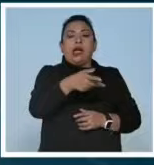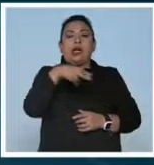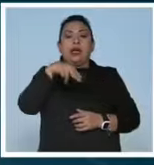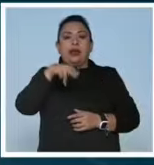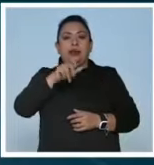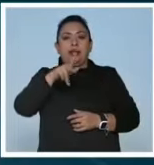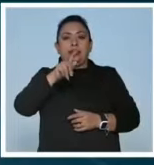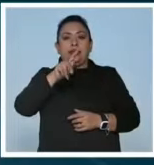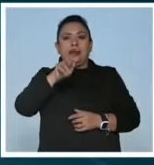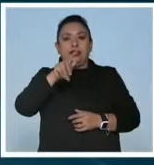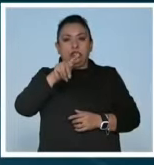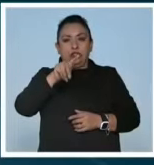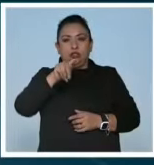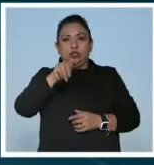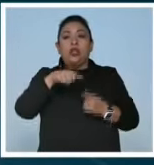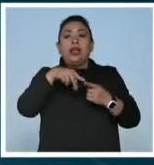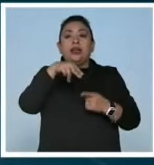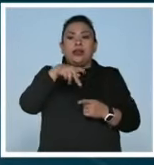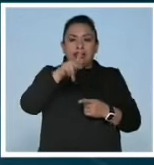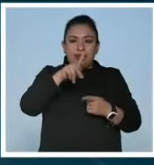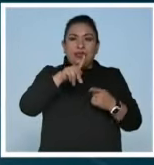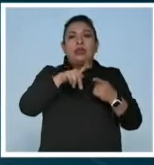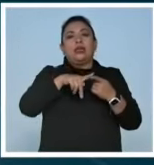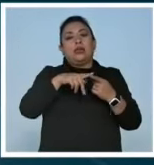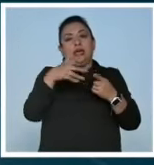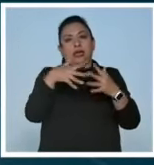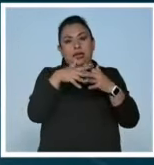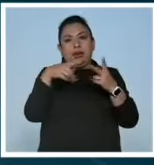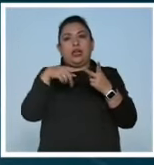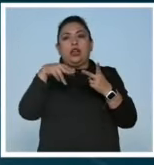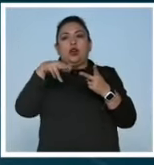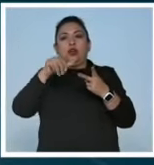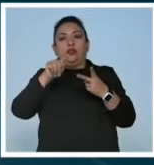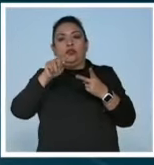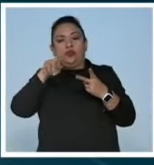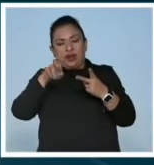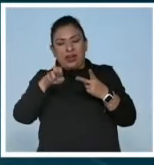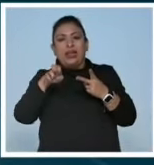Nature. Neki significa guerrero, nature significa naturaleza.